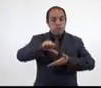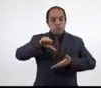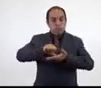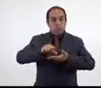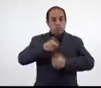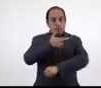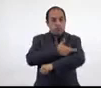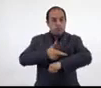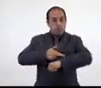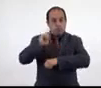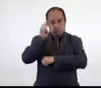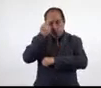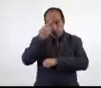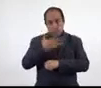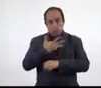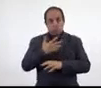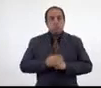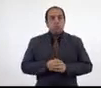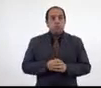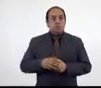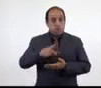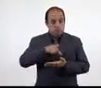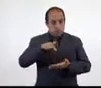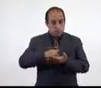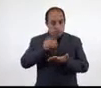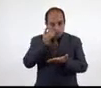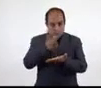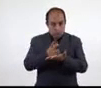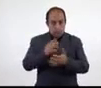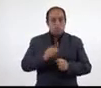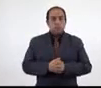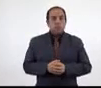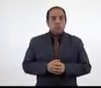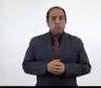recordarán, estamos en un lugar único,